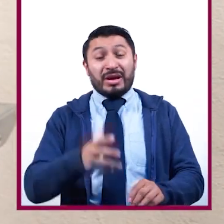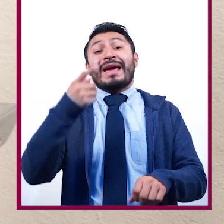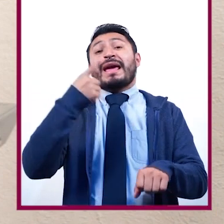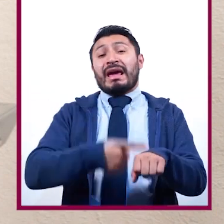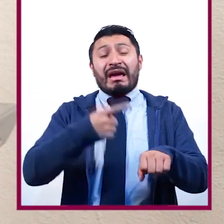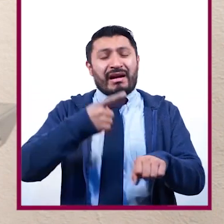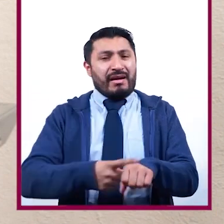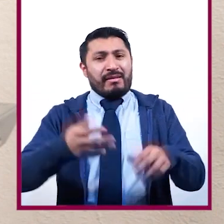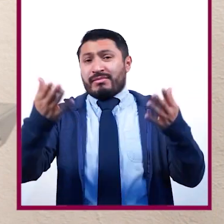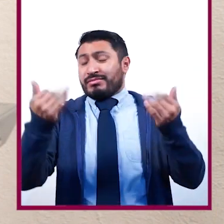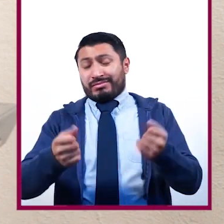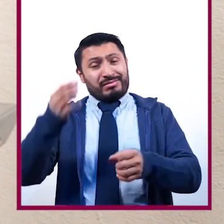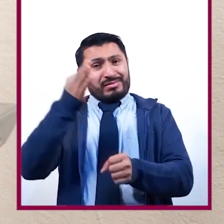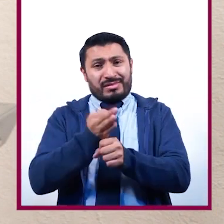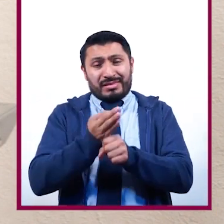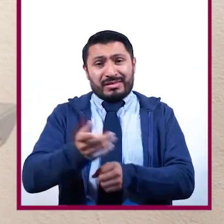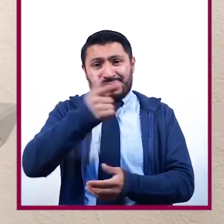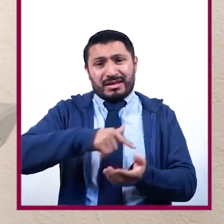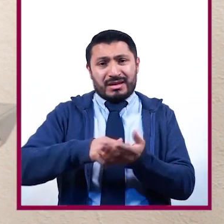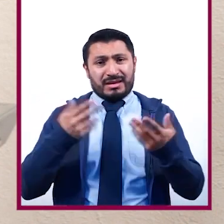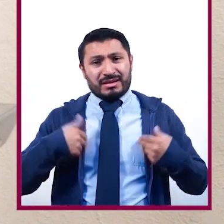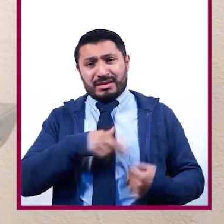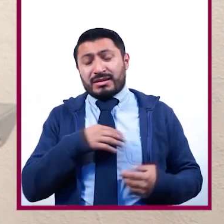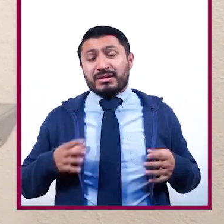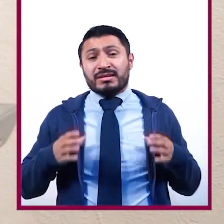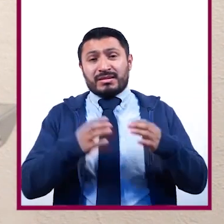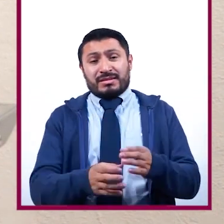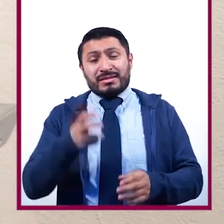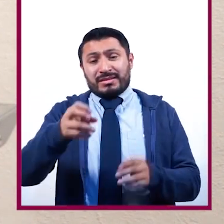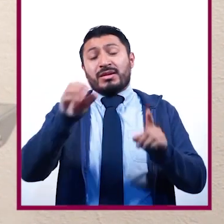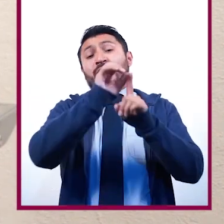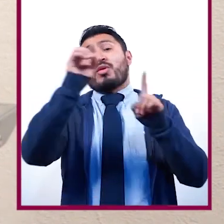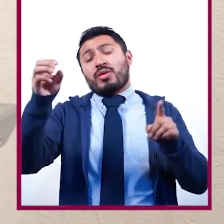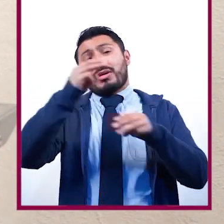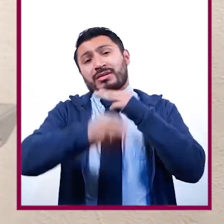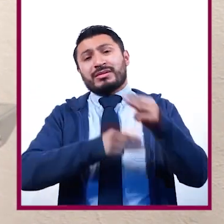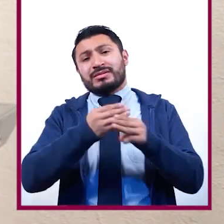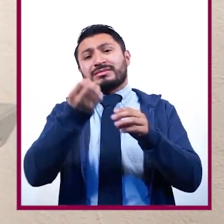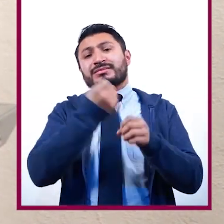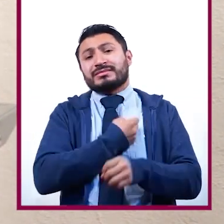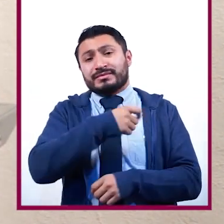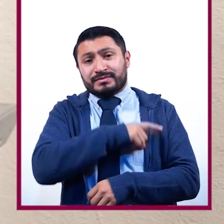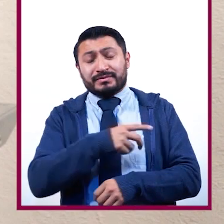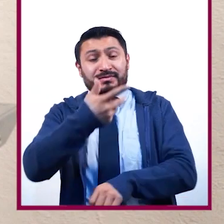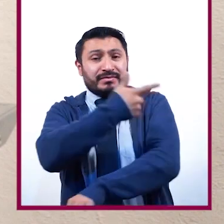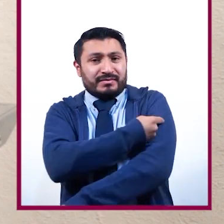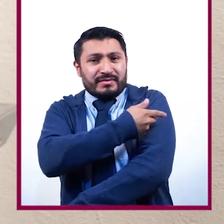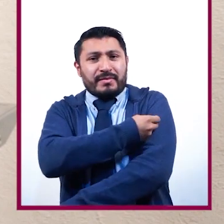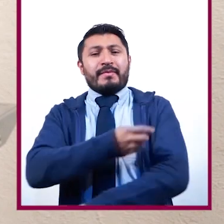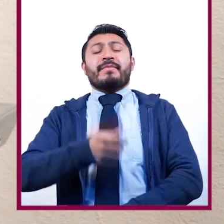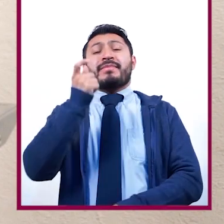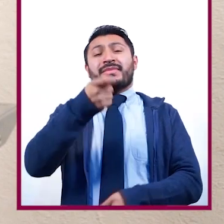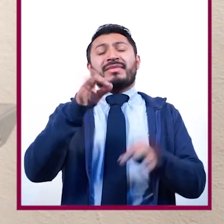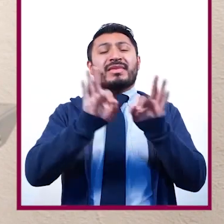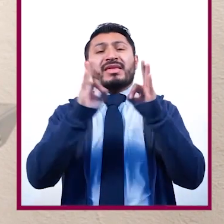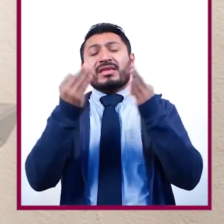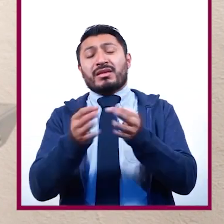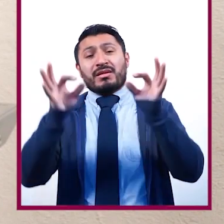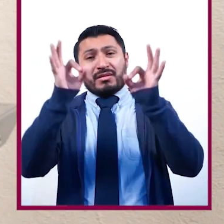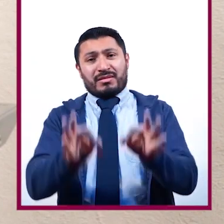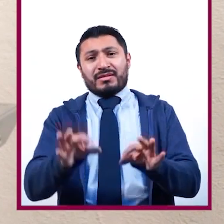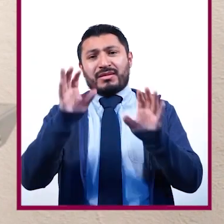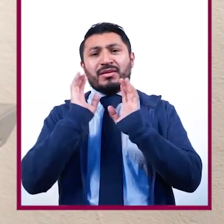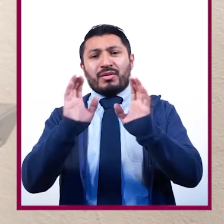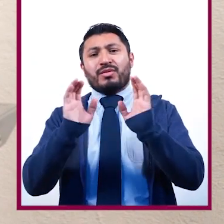que no están presentes donde vivimos, de acuerdo con la Organización Mundial de la Salud, la vacunación es una forma eficaz de